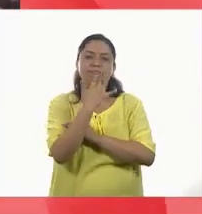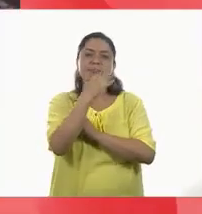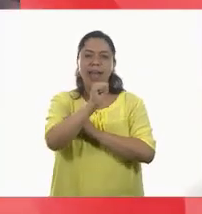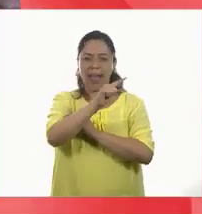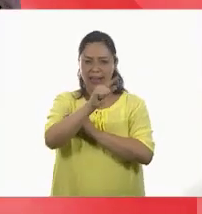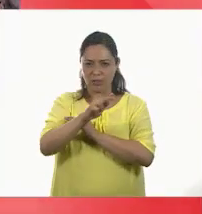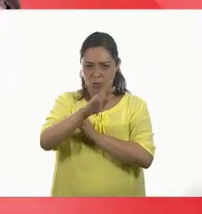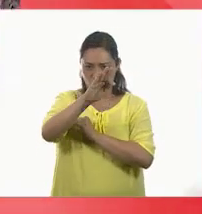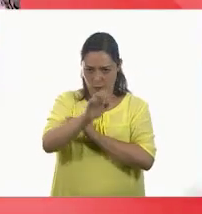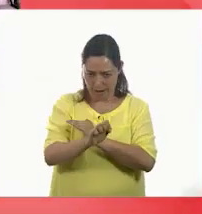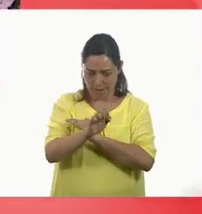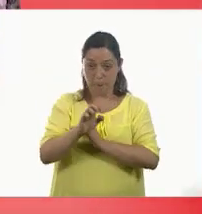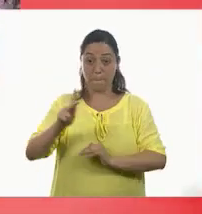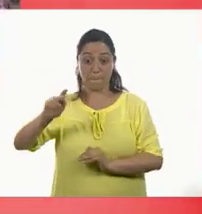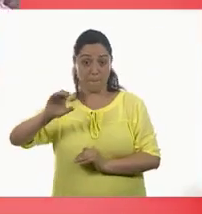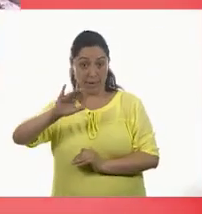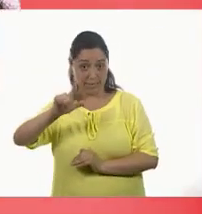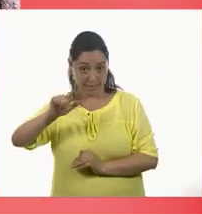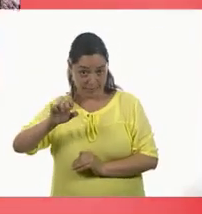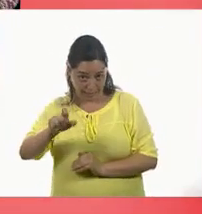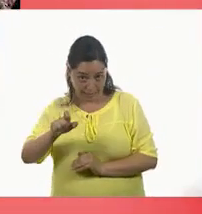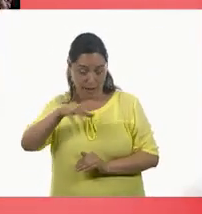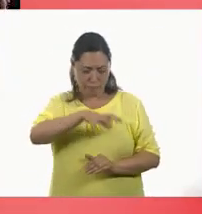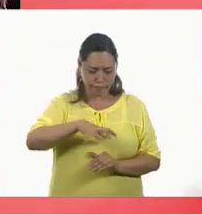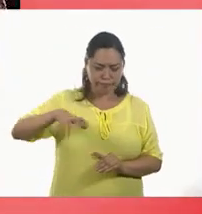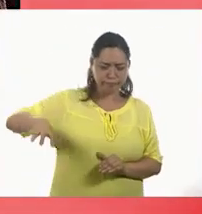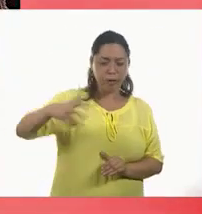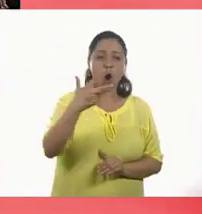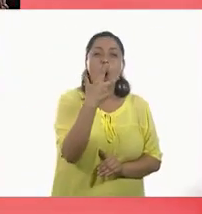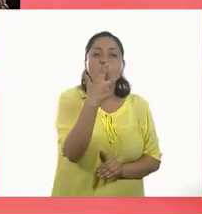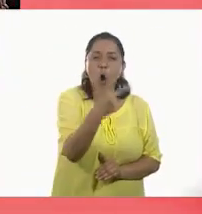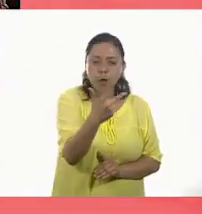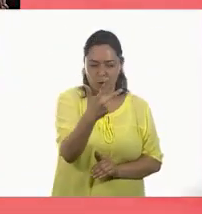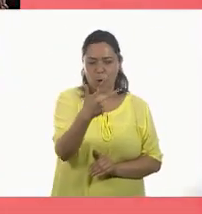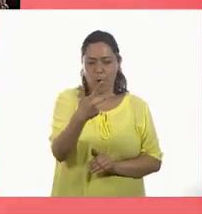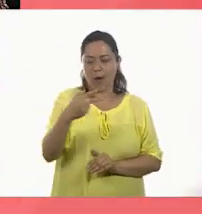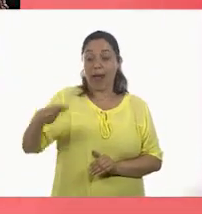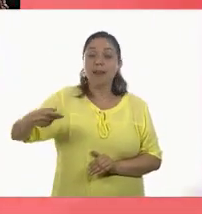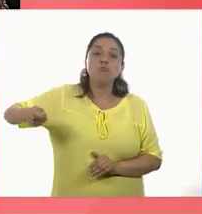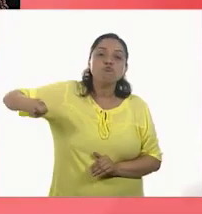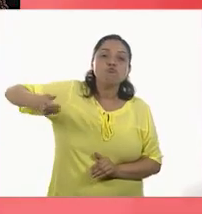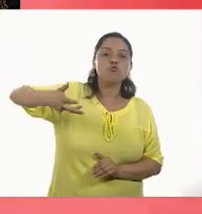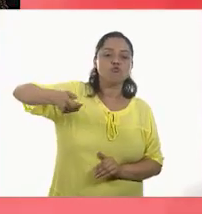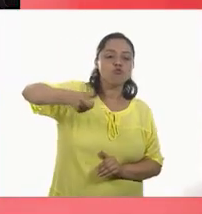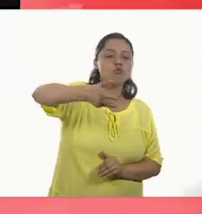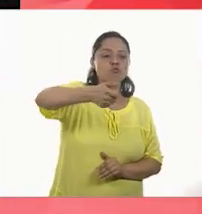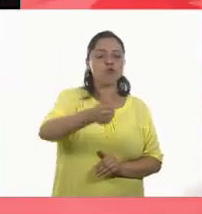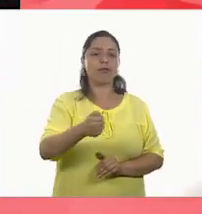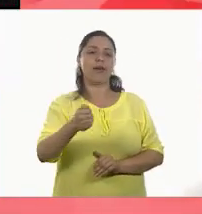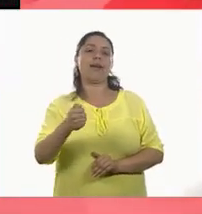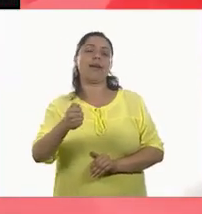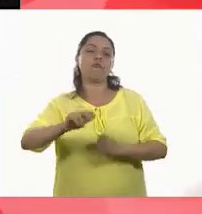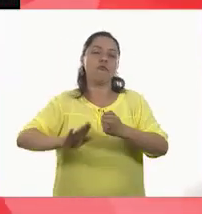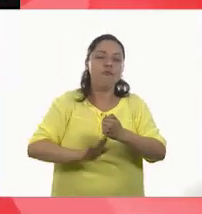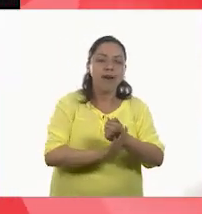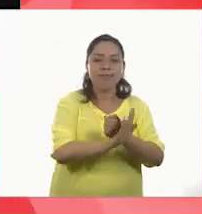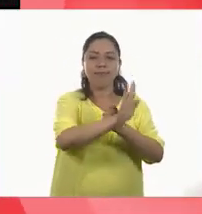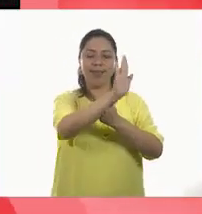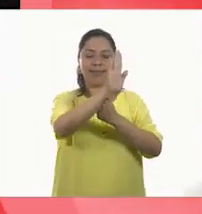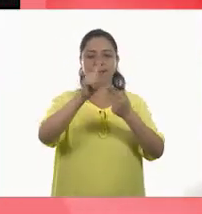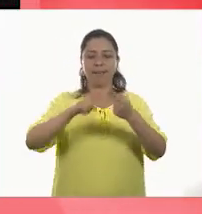Pellicer bautizó los 8 salones del recorrido con nombres coloridos y poéticos: Los Fantasmas,